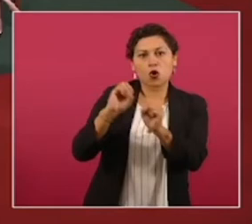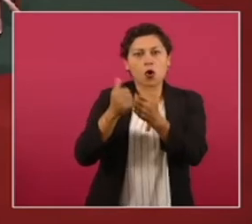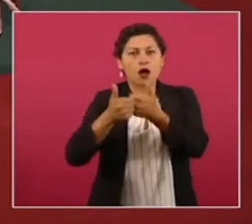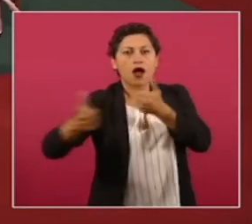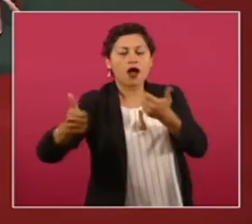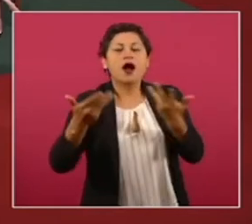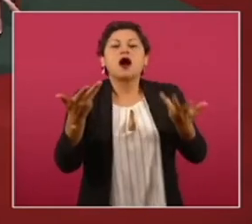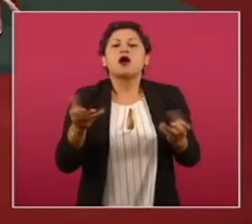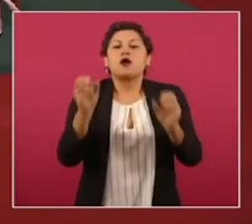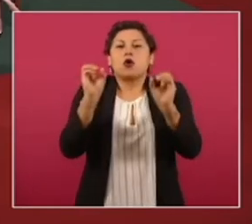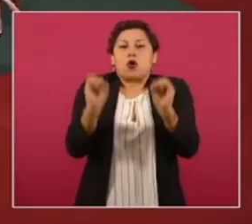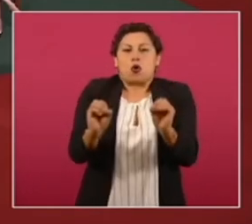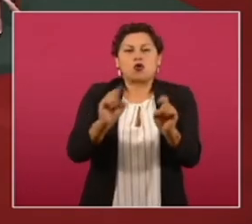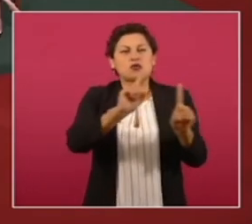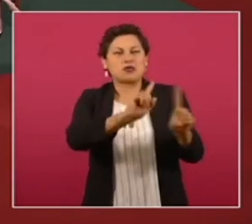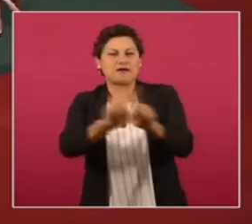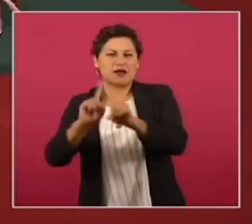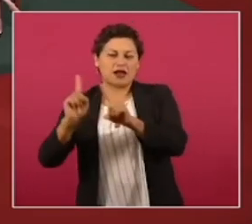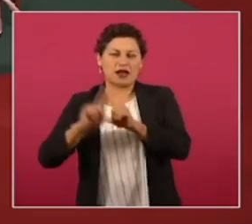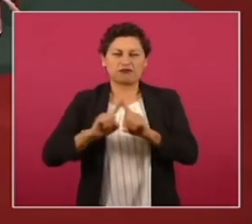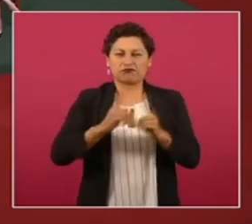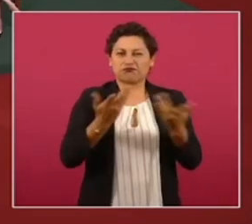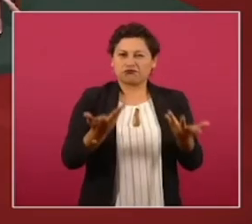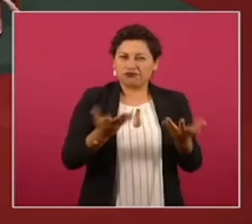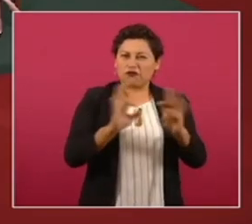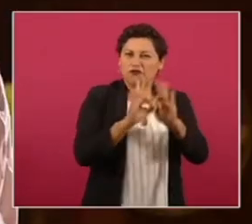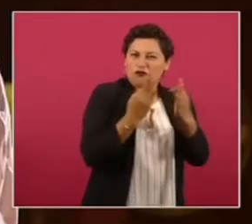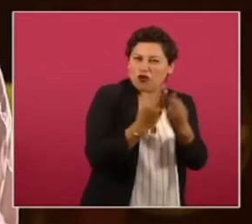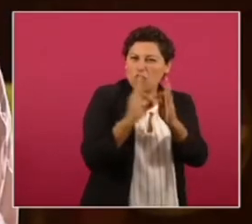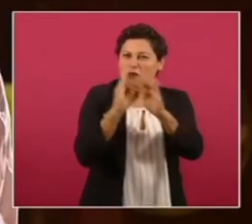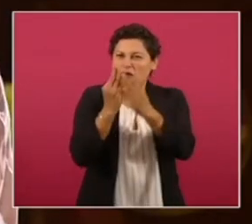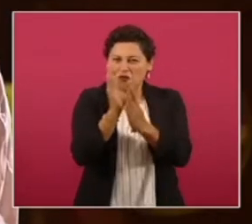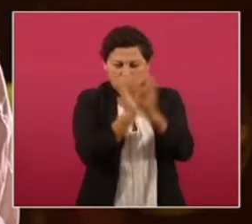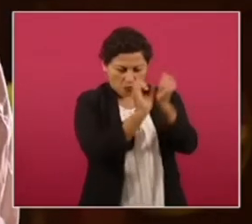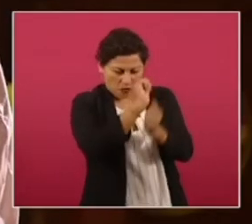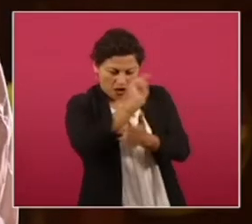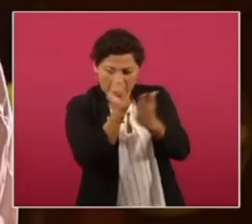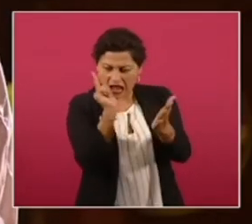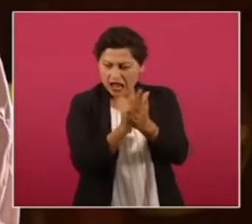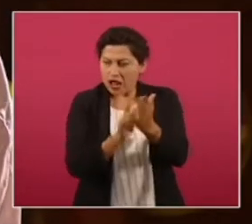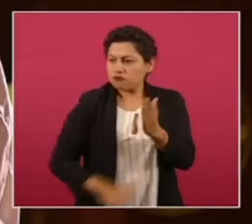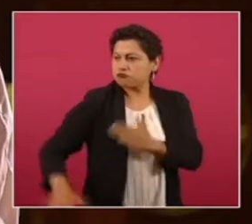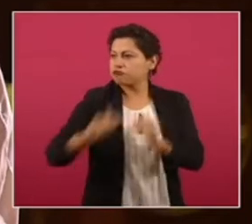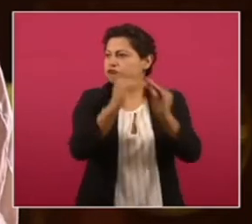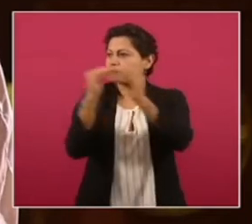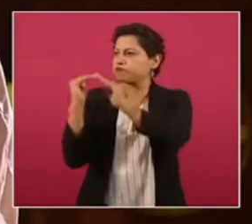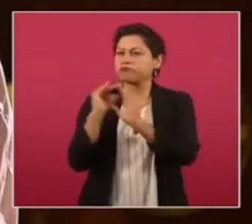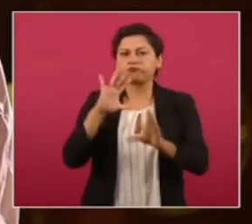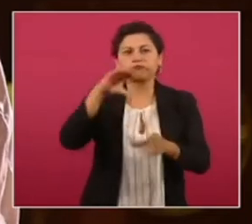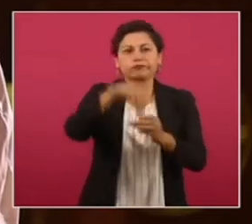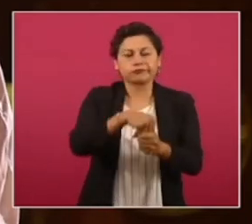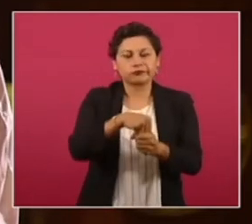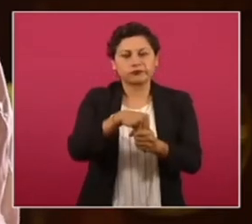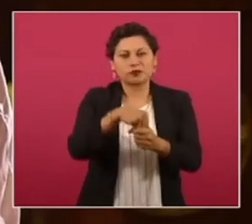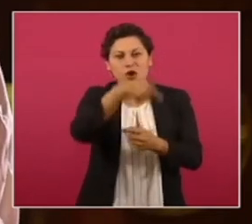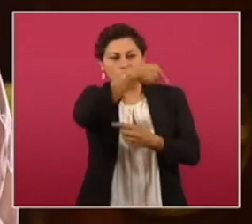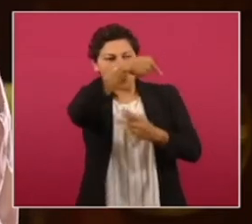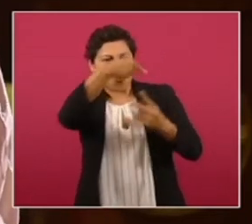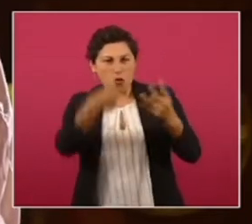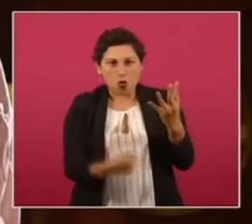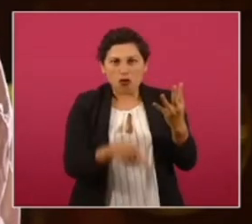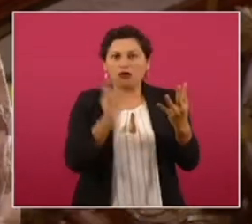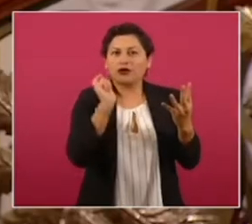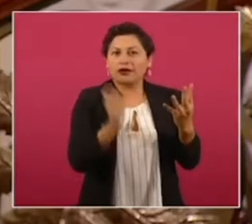de estamentos o uno con una perspectiva de igualdad ciudadana ante la ley. Esto, aunque lamentablemente en